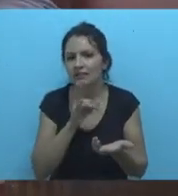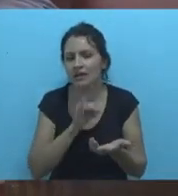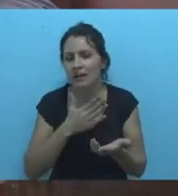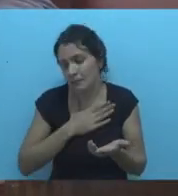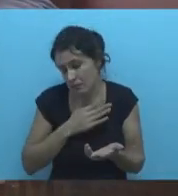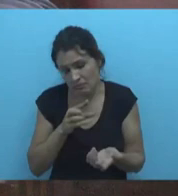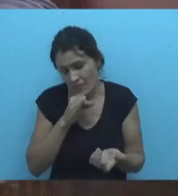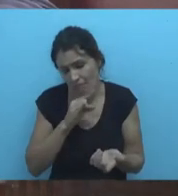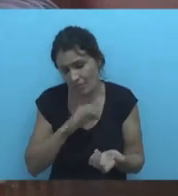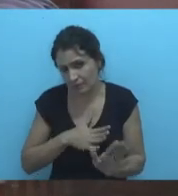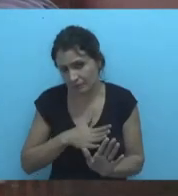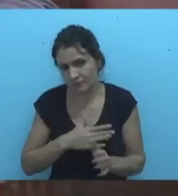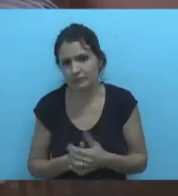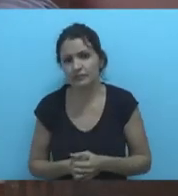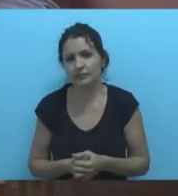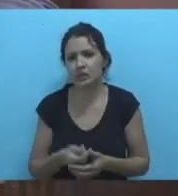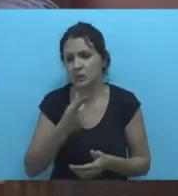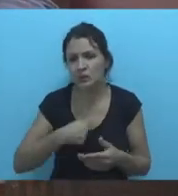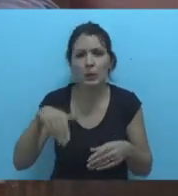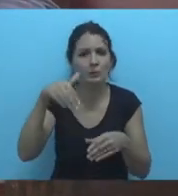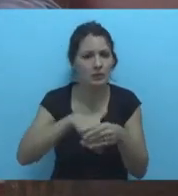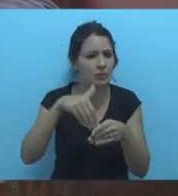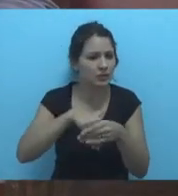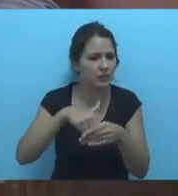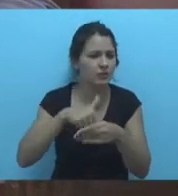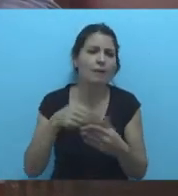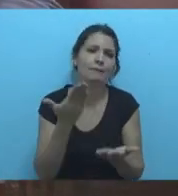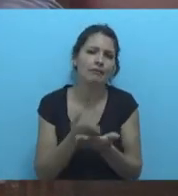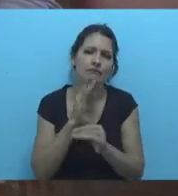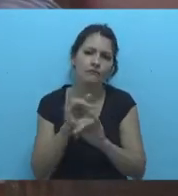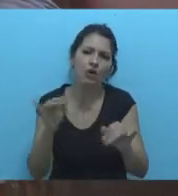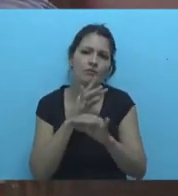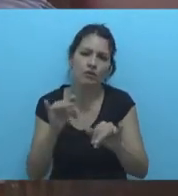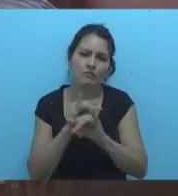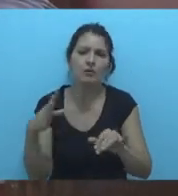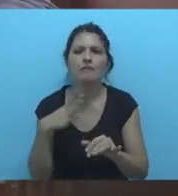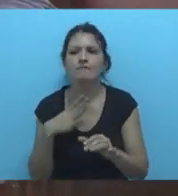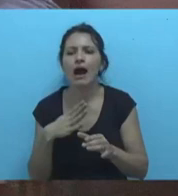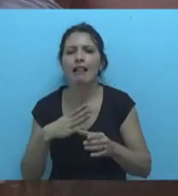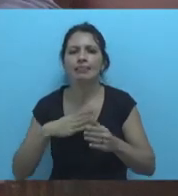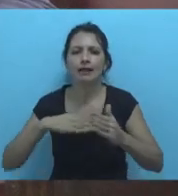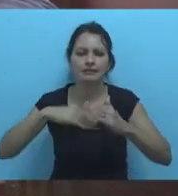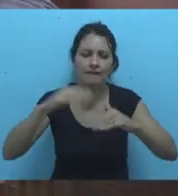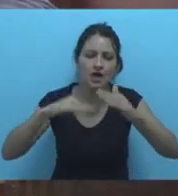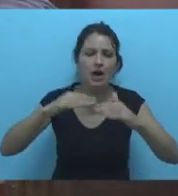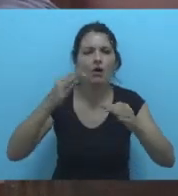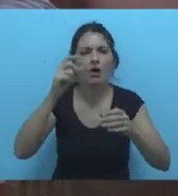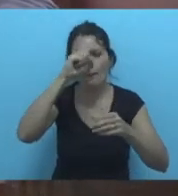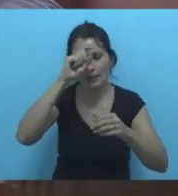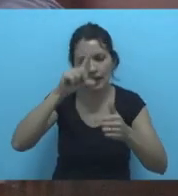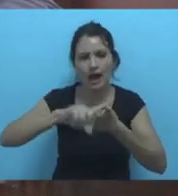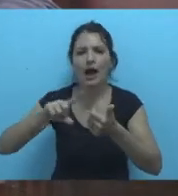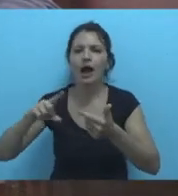si hay muchas de las cosas que estamos votando en esta Cámara que tienen que ver con pedido de informe por falta de infraestructura en los hospitales, por techos caídos en las escuelas,